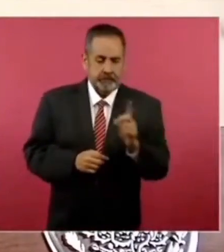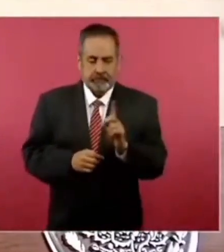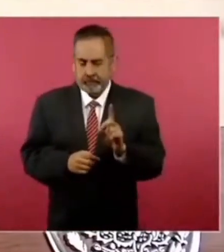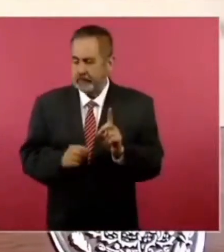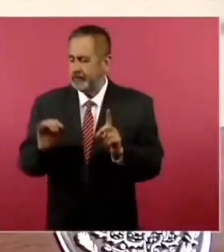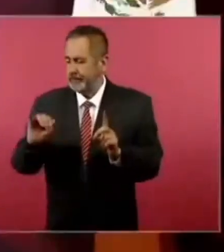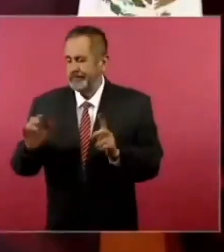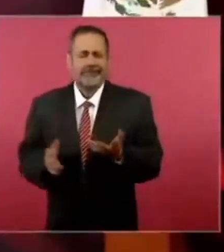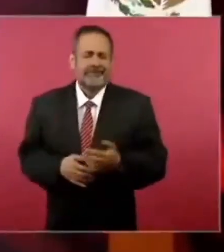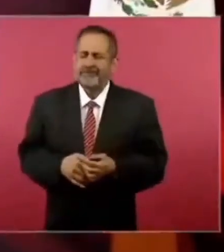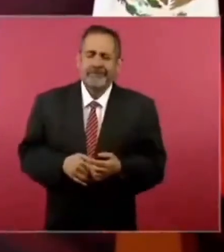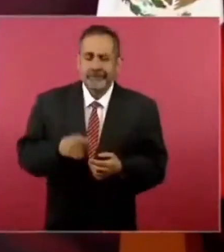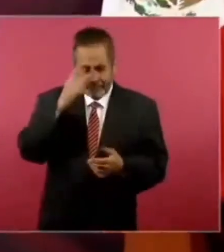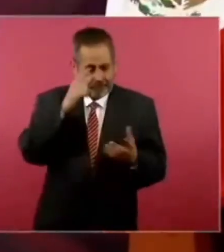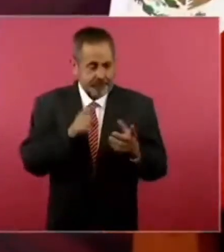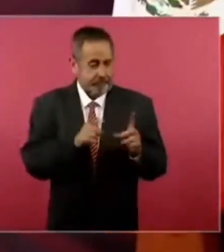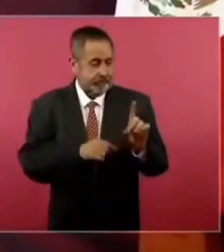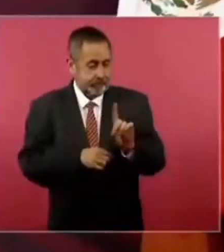toda la derecha es extrema.